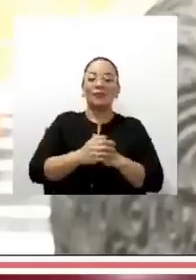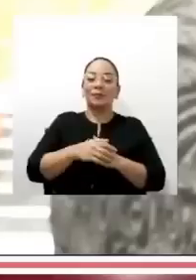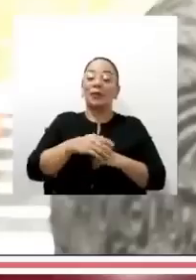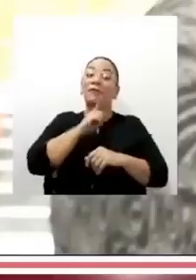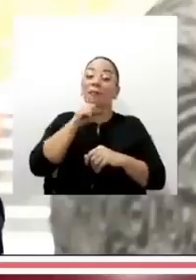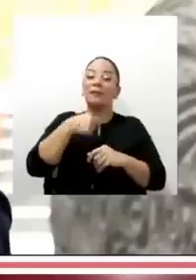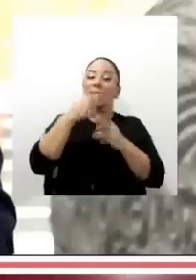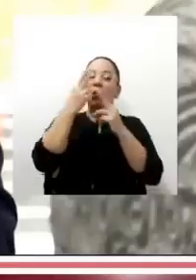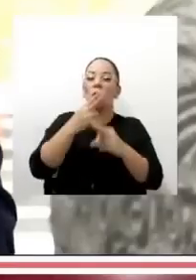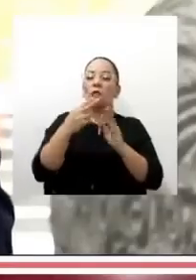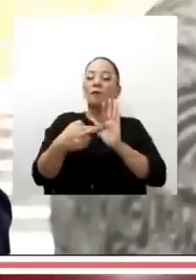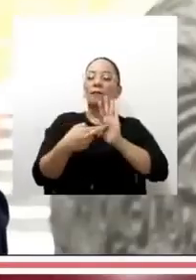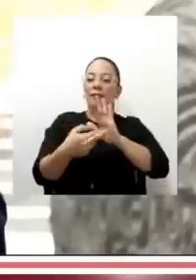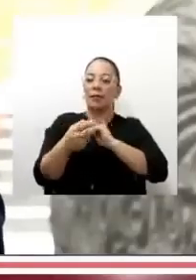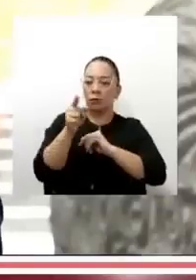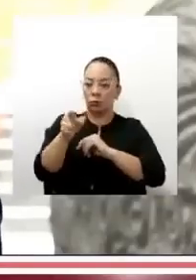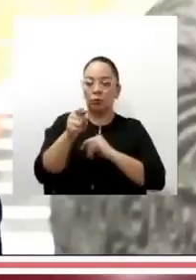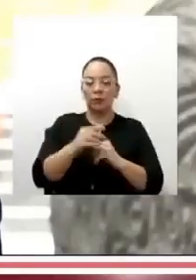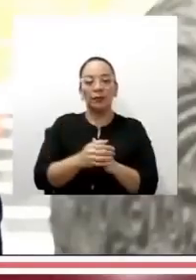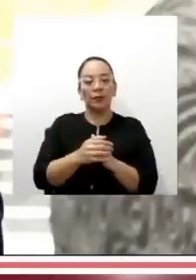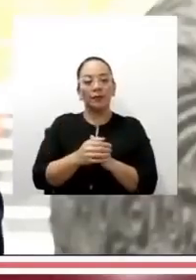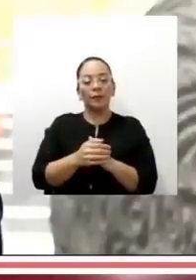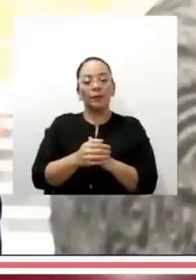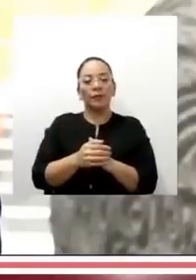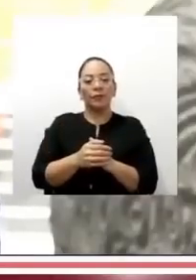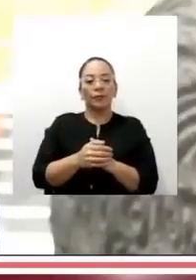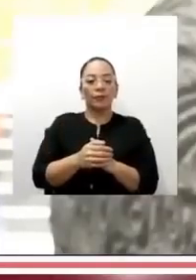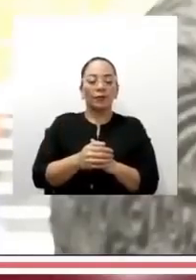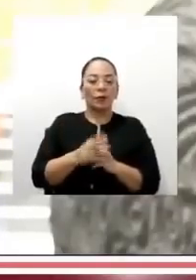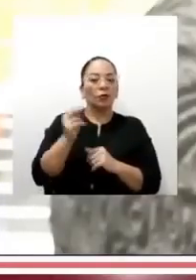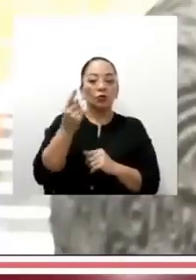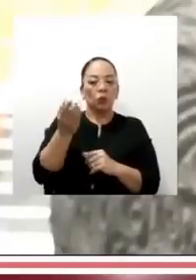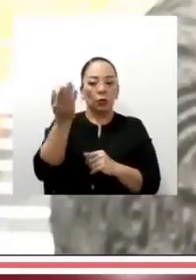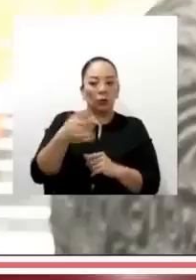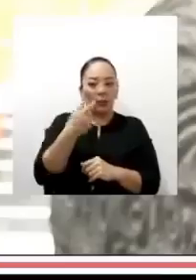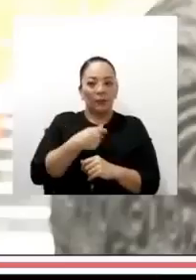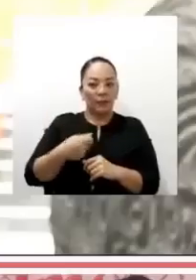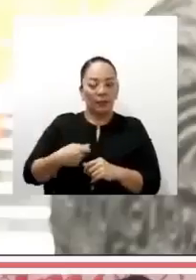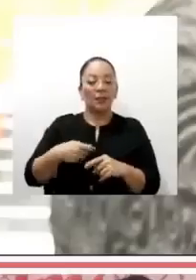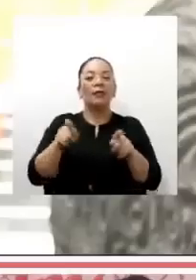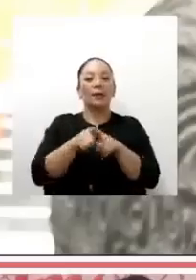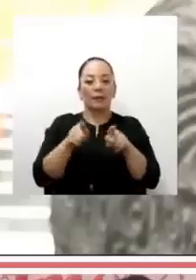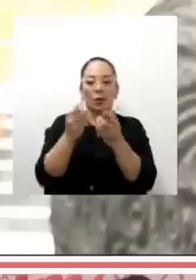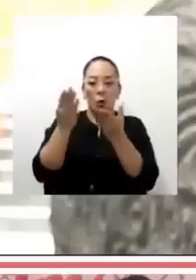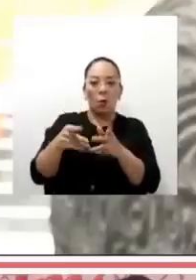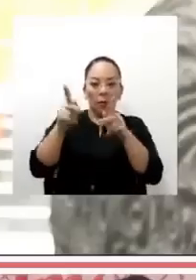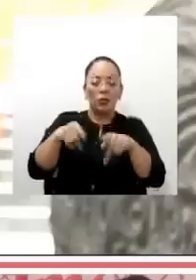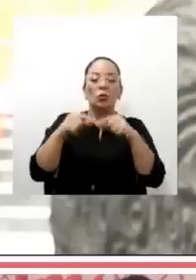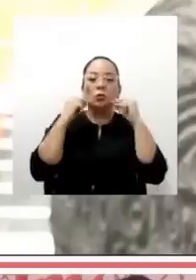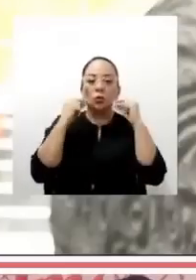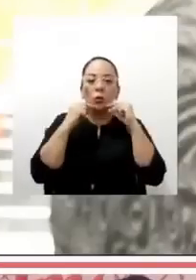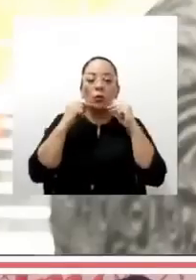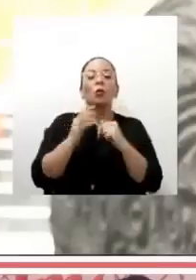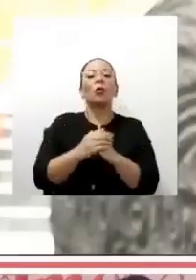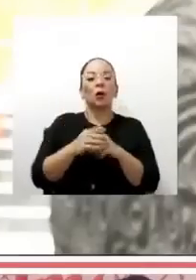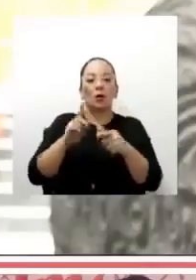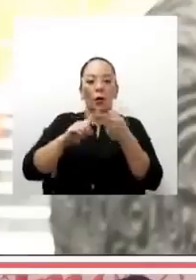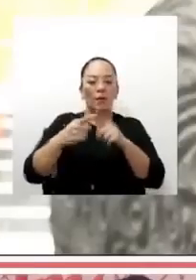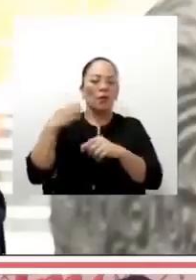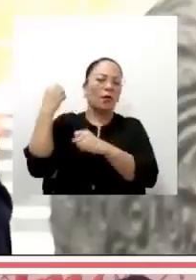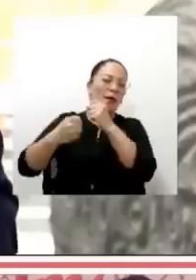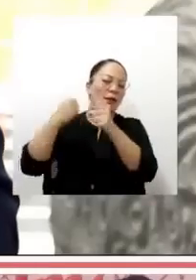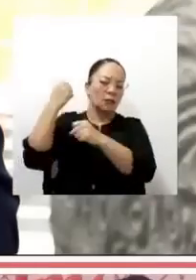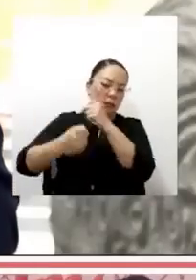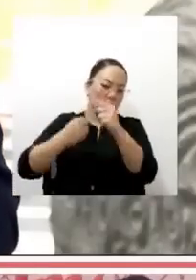representarlo, no solo como presidente, sino como Rodrigo Chávez y como amigo de décadas.